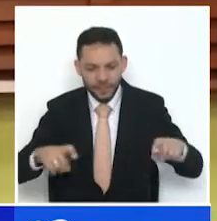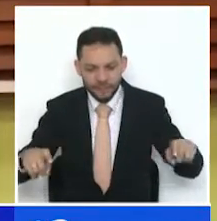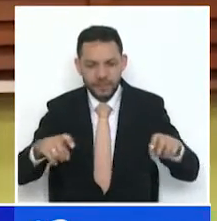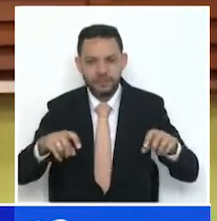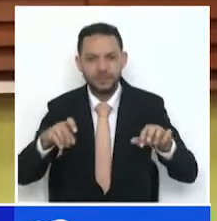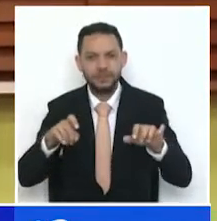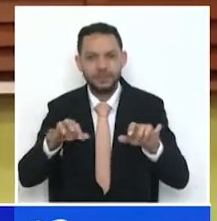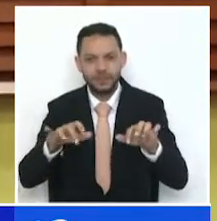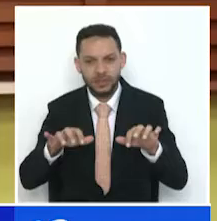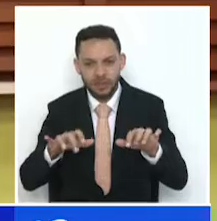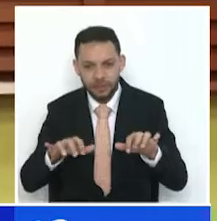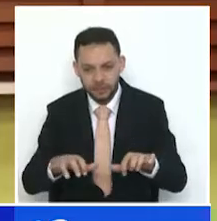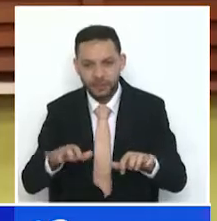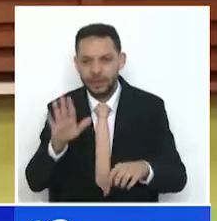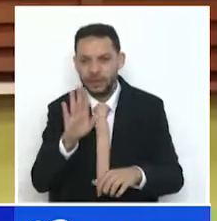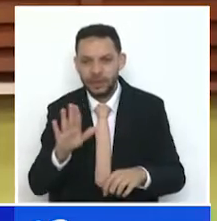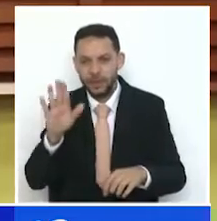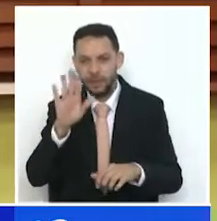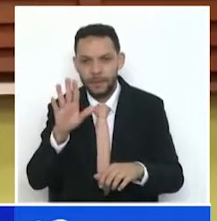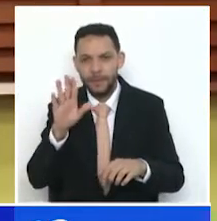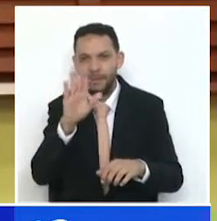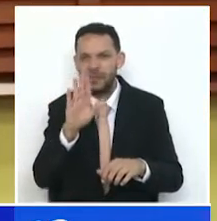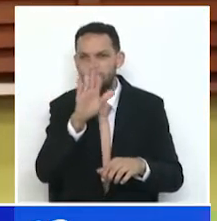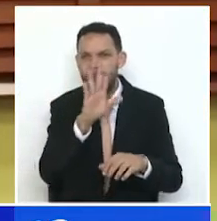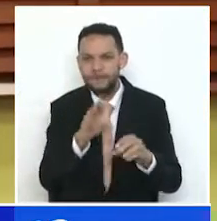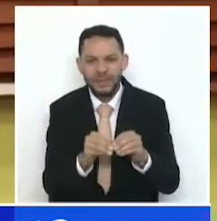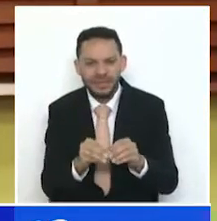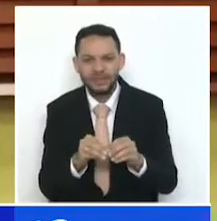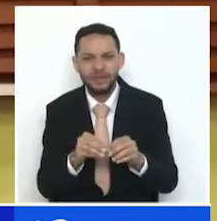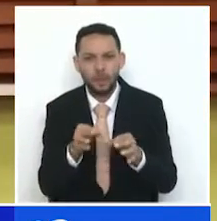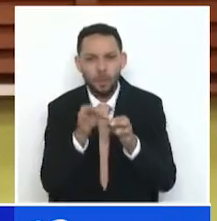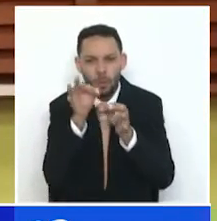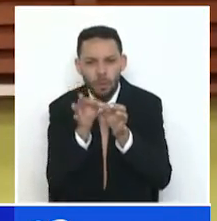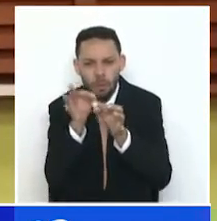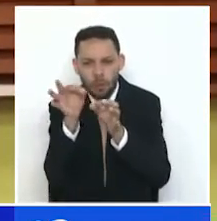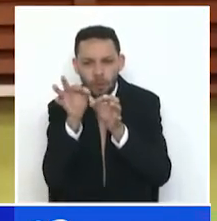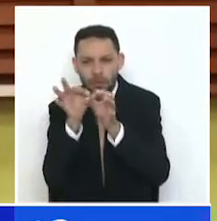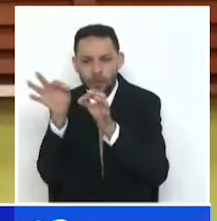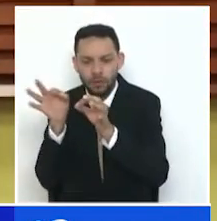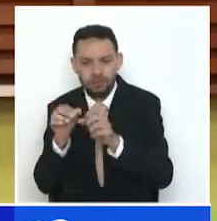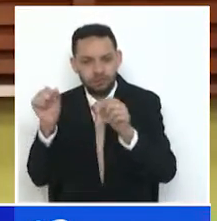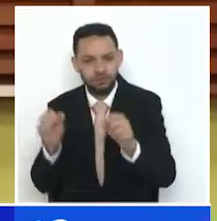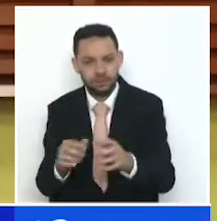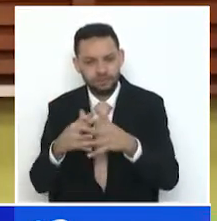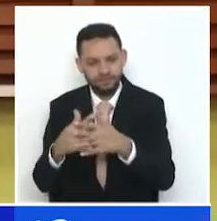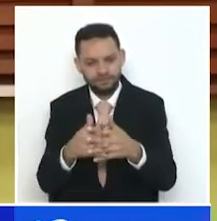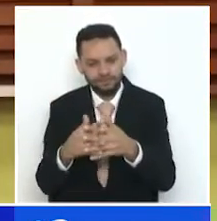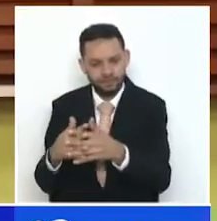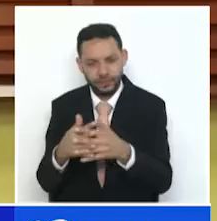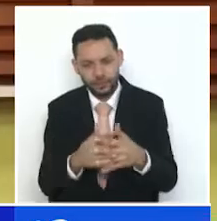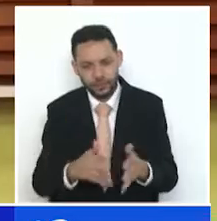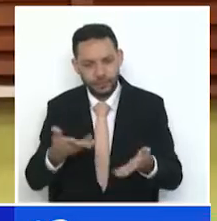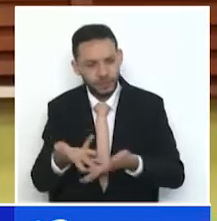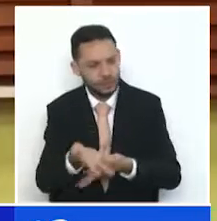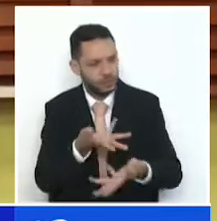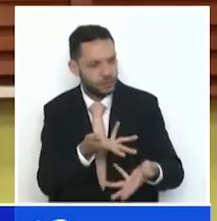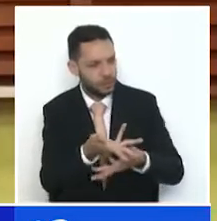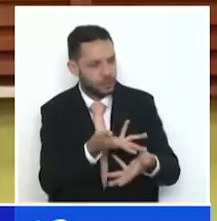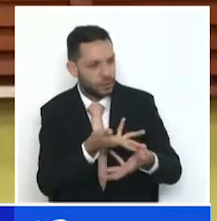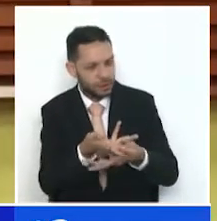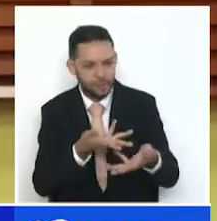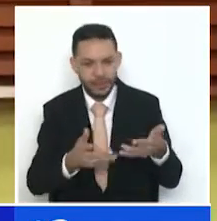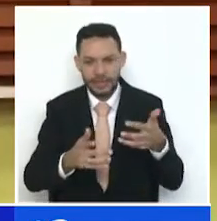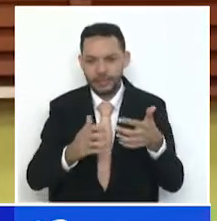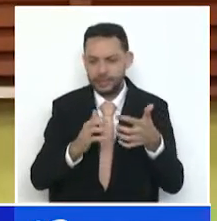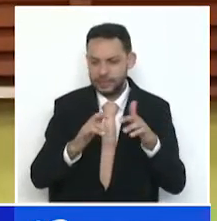secretarías, de tanto departamentales como municipales, podamos generar esa sana convivencia. Y en razón a ello, entonces, la Secretaría del